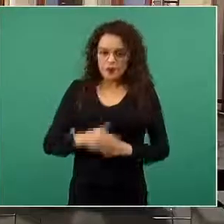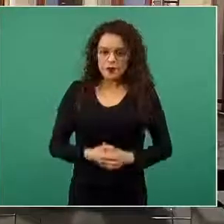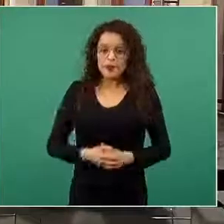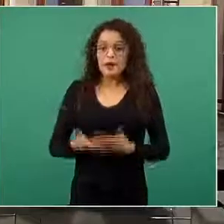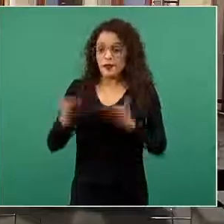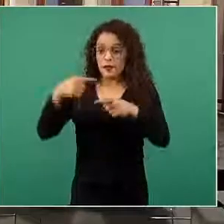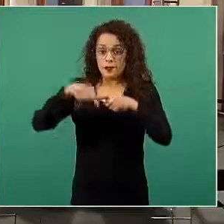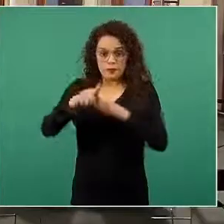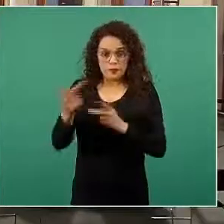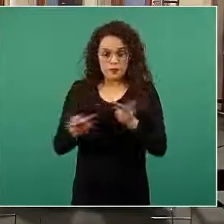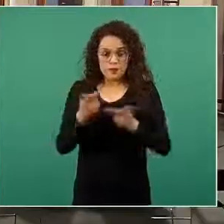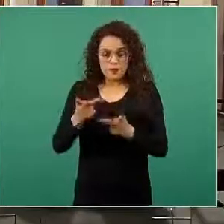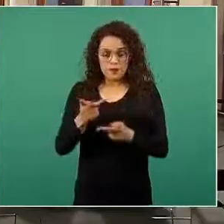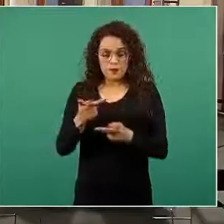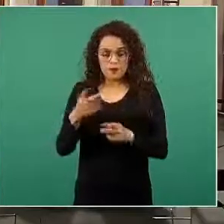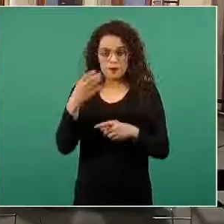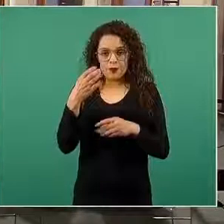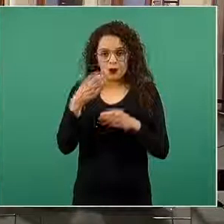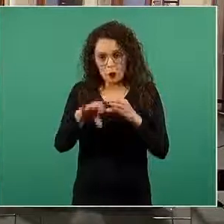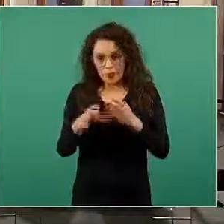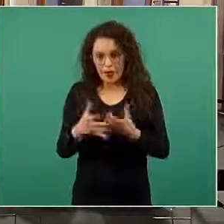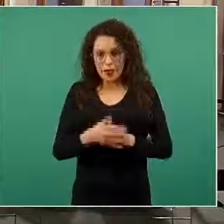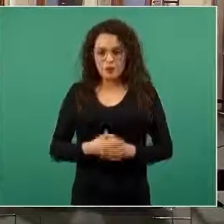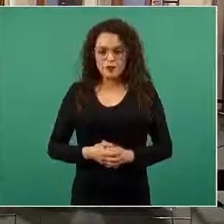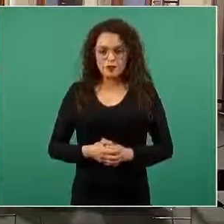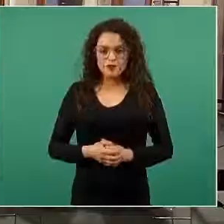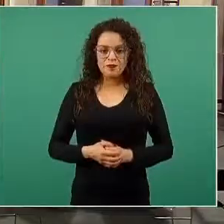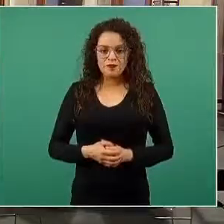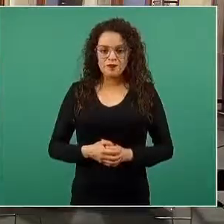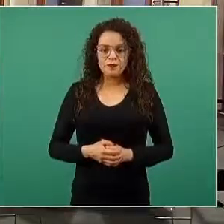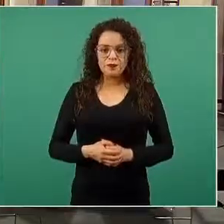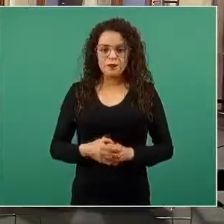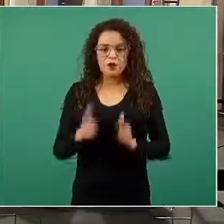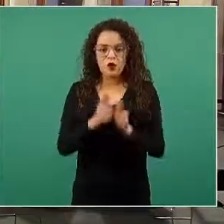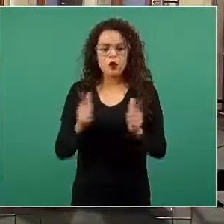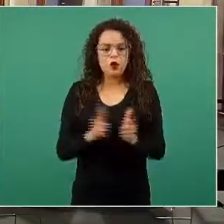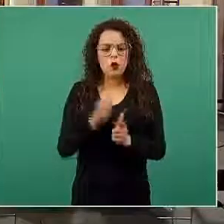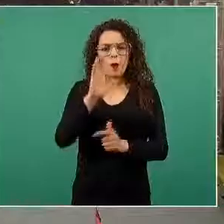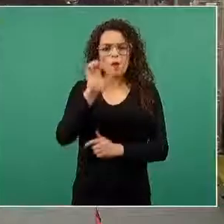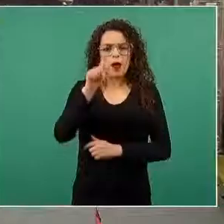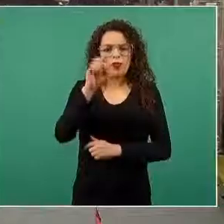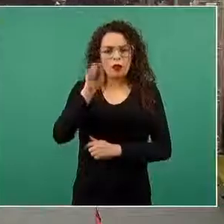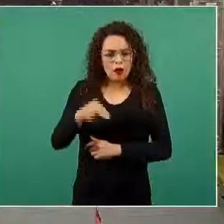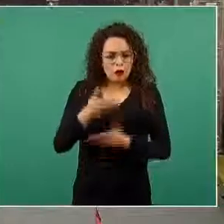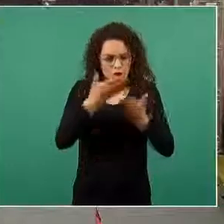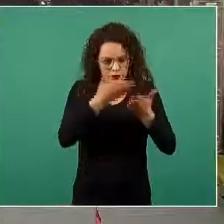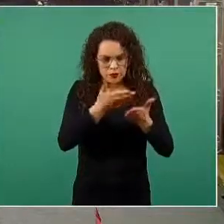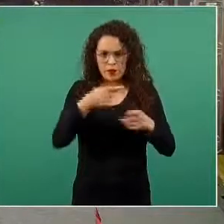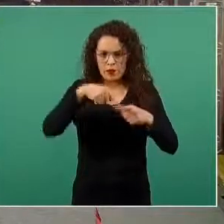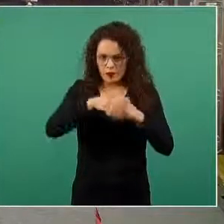a preguntas y comentarios. Juan Hernández, Periódico Basta, Grupo Cantón. Nos seguimos con todos y todas ustedes.